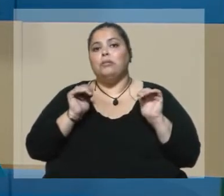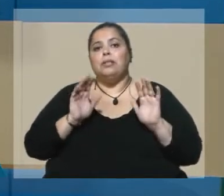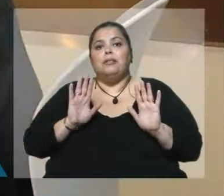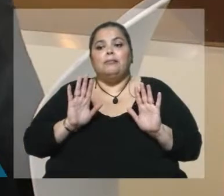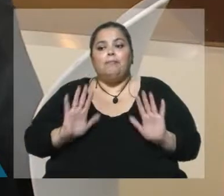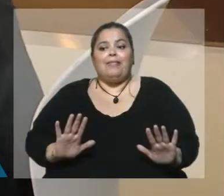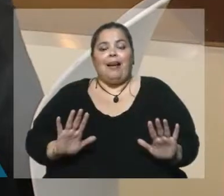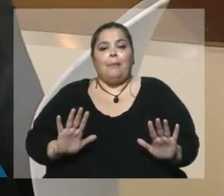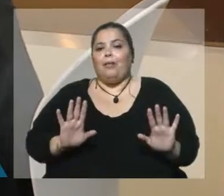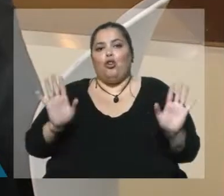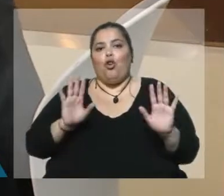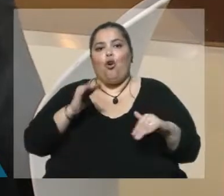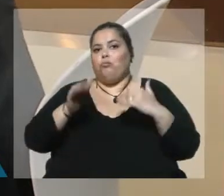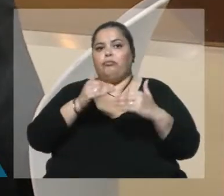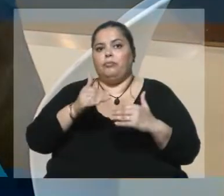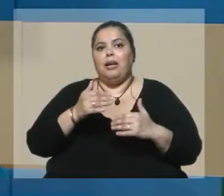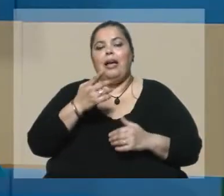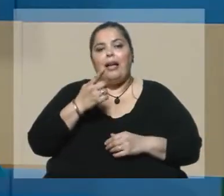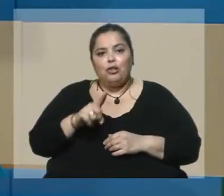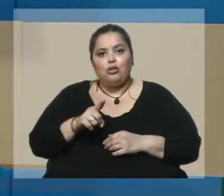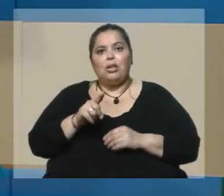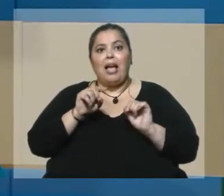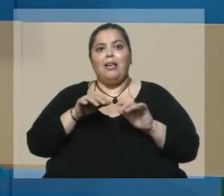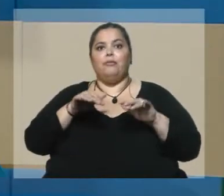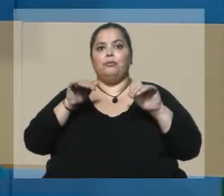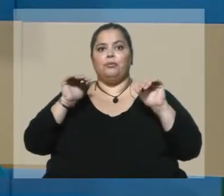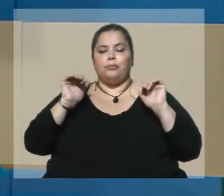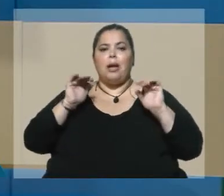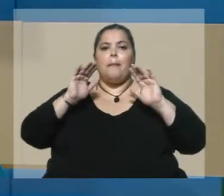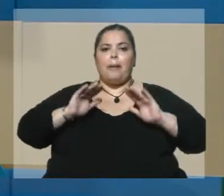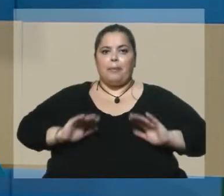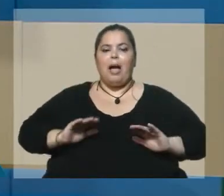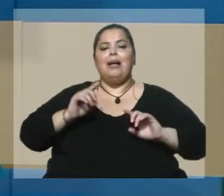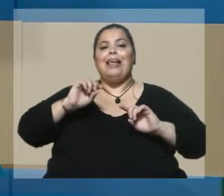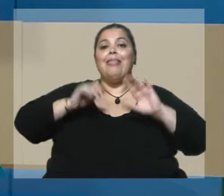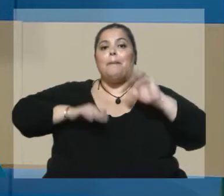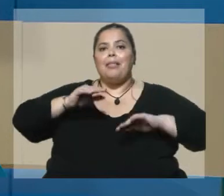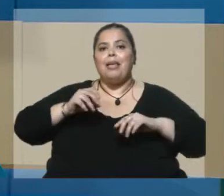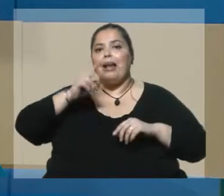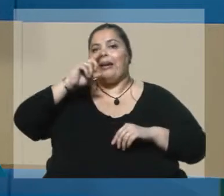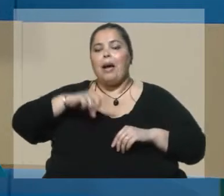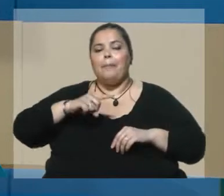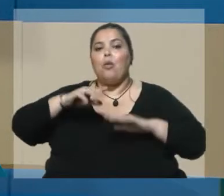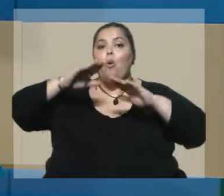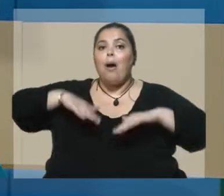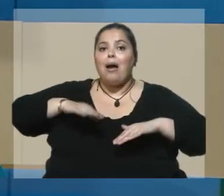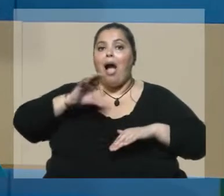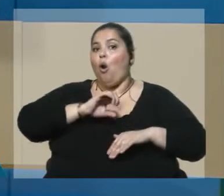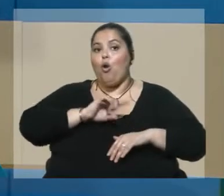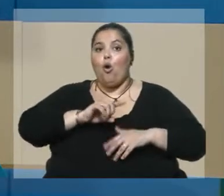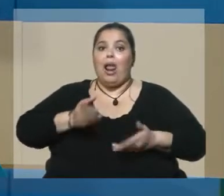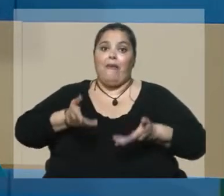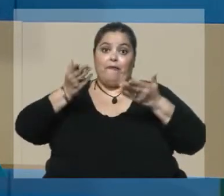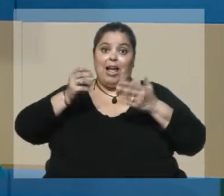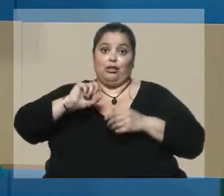muy claro todavía y sobre todo Juan dependiendo de qué tan rápido baje no la inflación será lo que resulte en términos